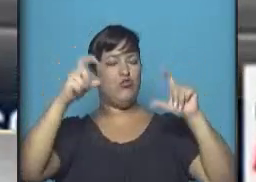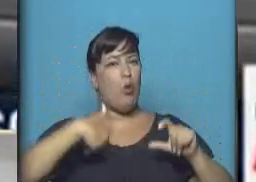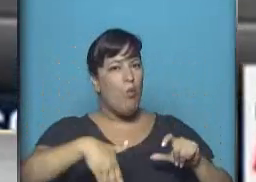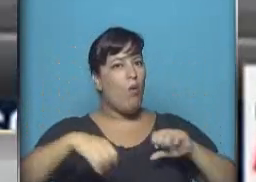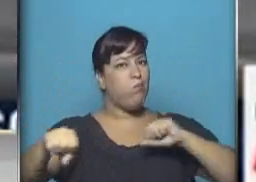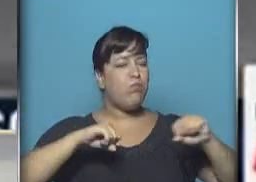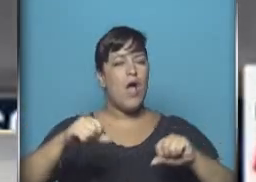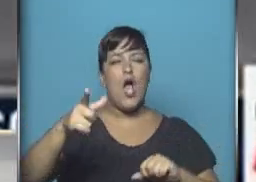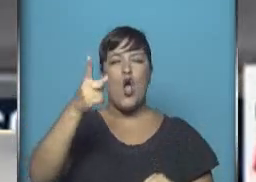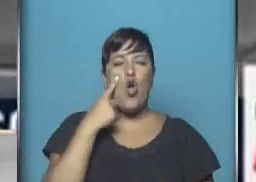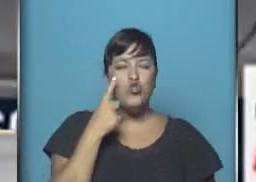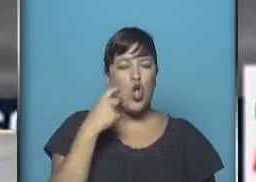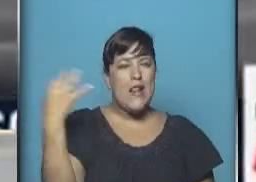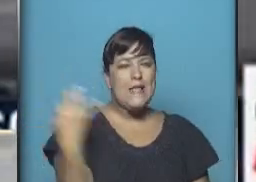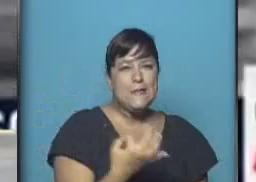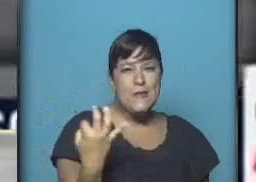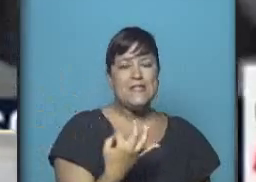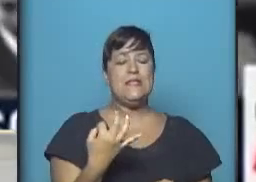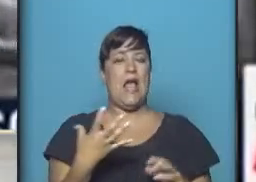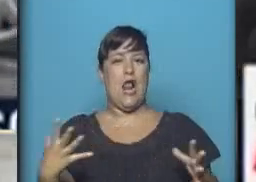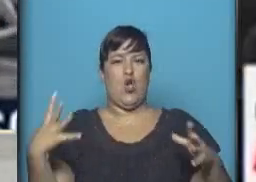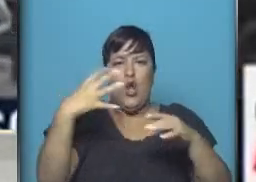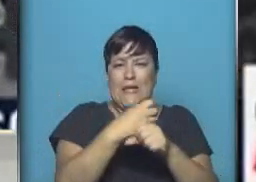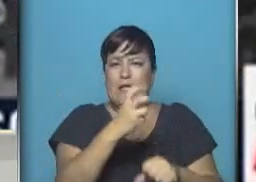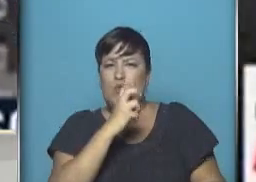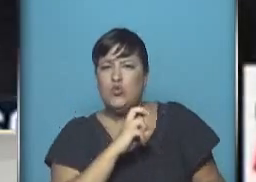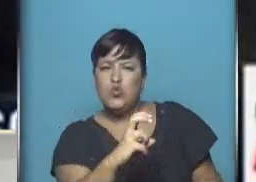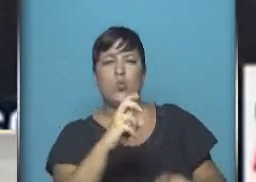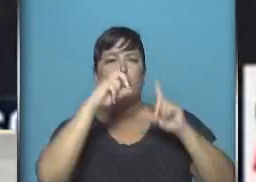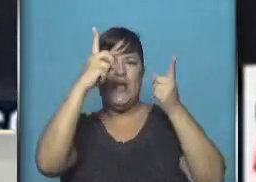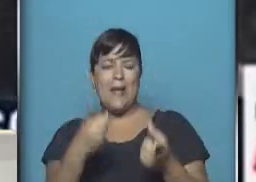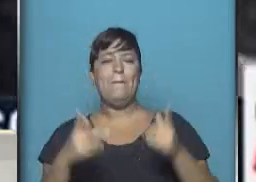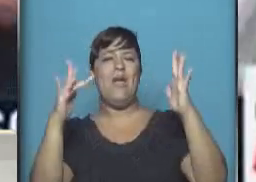controles especiales en los medios de transporte, lugares de cultos,